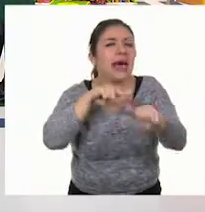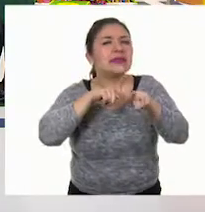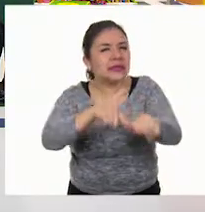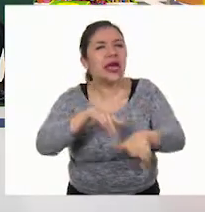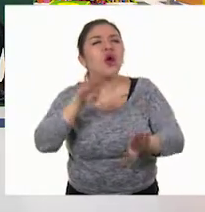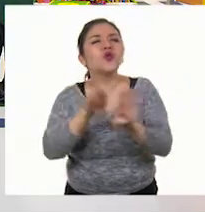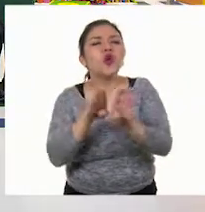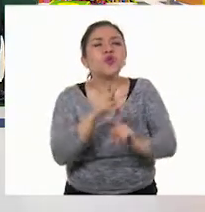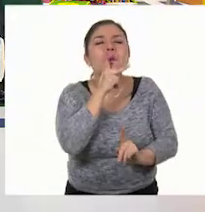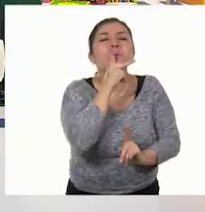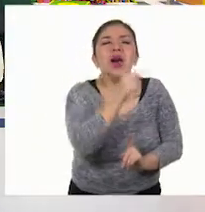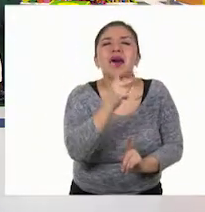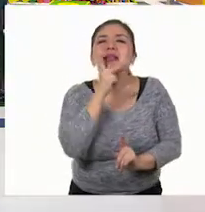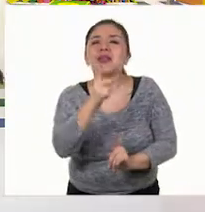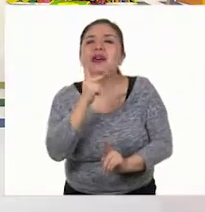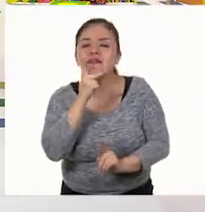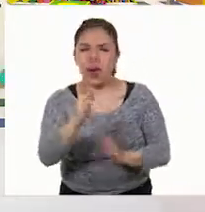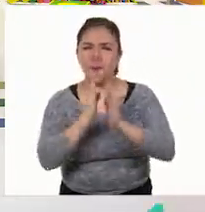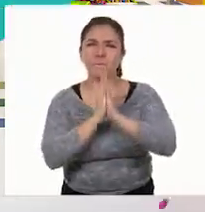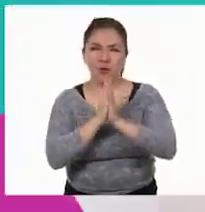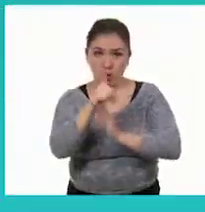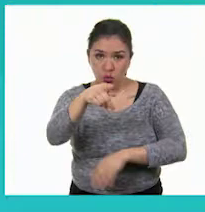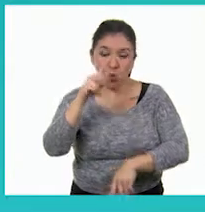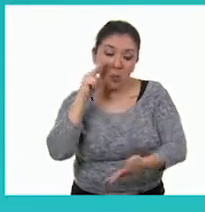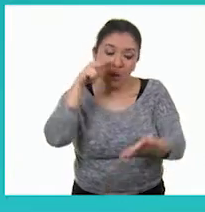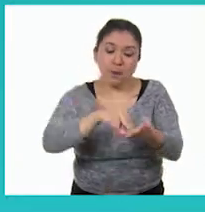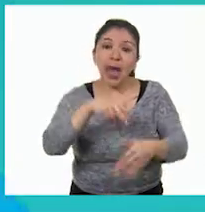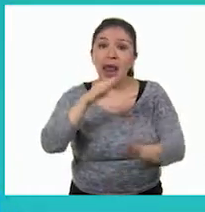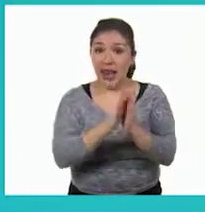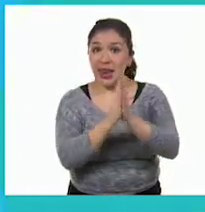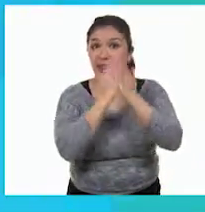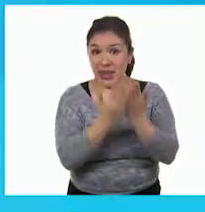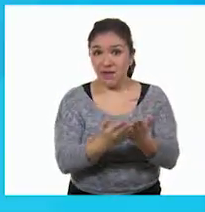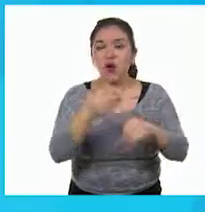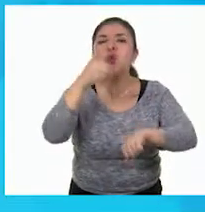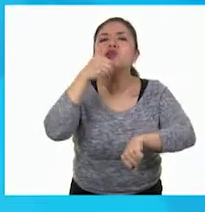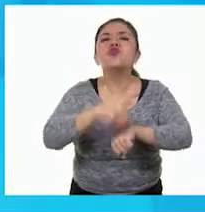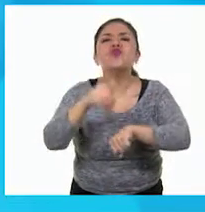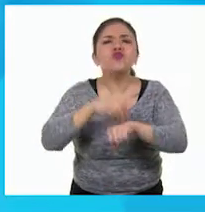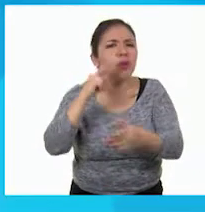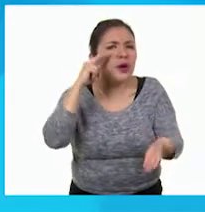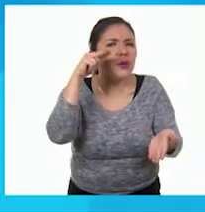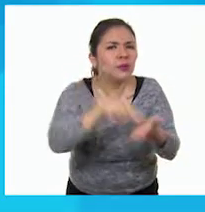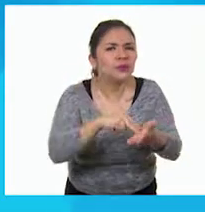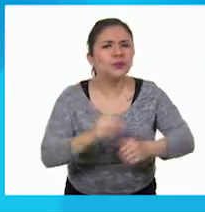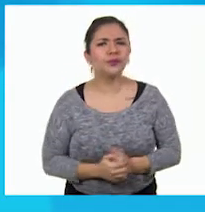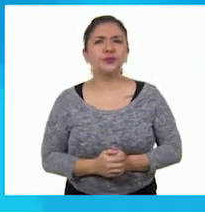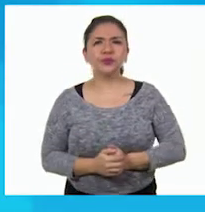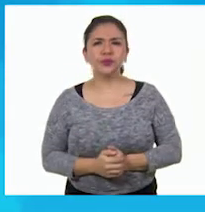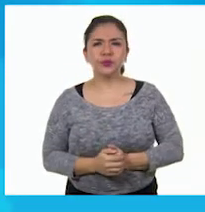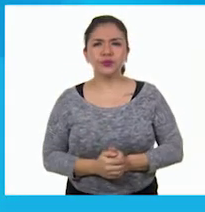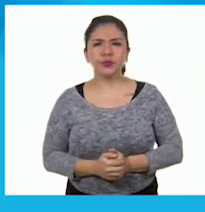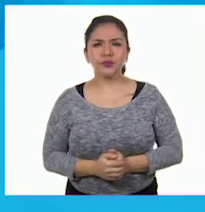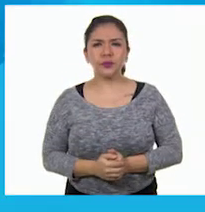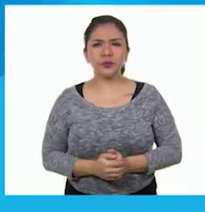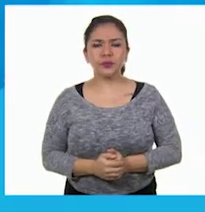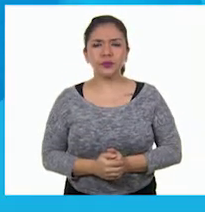esto de las palabras. Perfecto. Vamos a pedirles que abran ahora su libro de lecturas en la